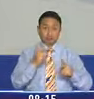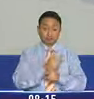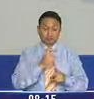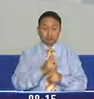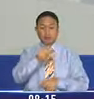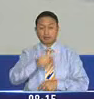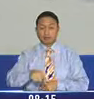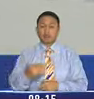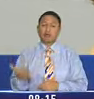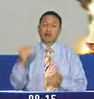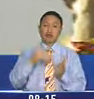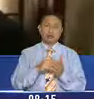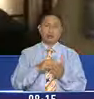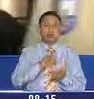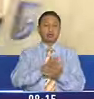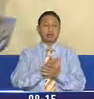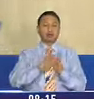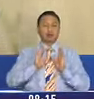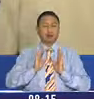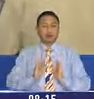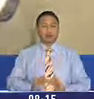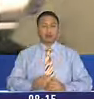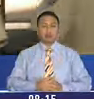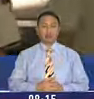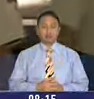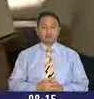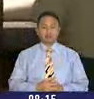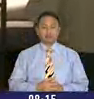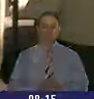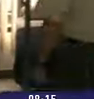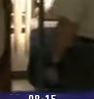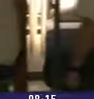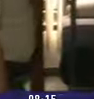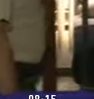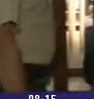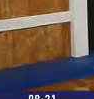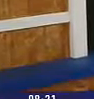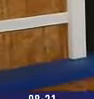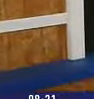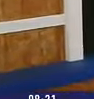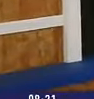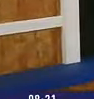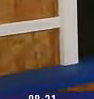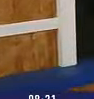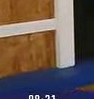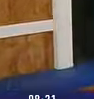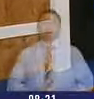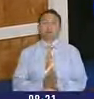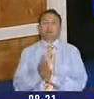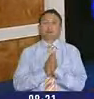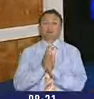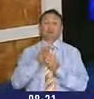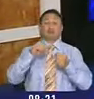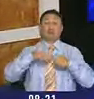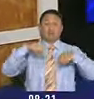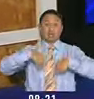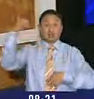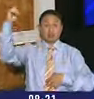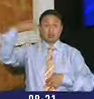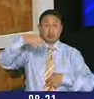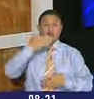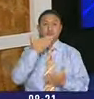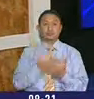ciudadana pueda ser una constante en la capital de la República. Informó Javier Rosero. Ahí son a esta hora en la ciudad de Quito. Gracias a